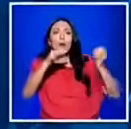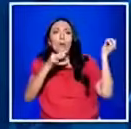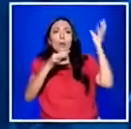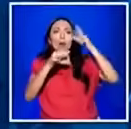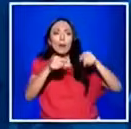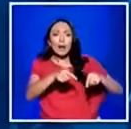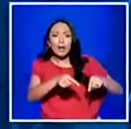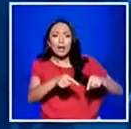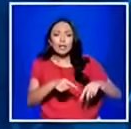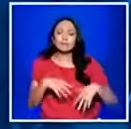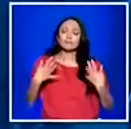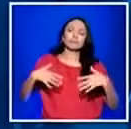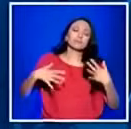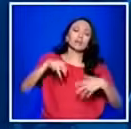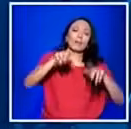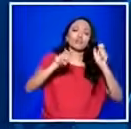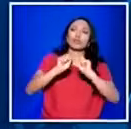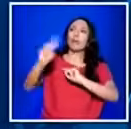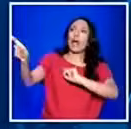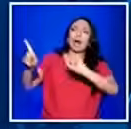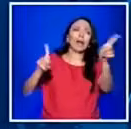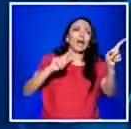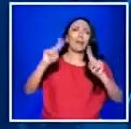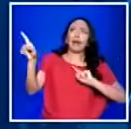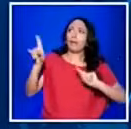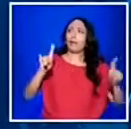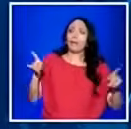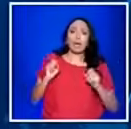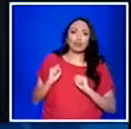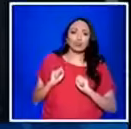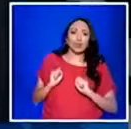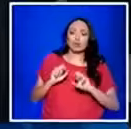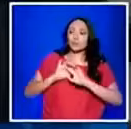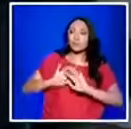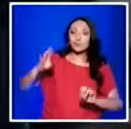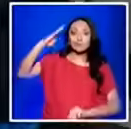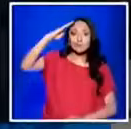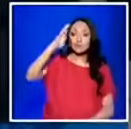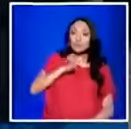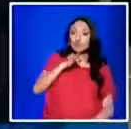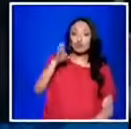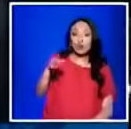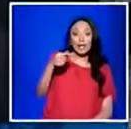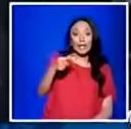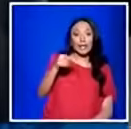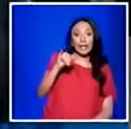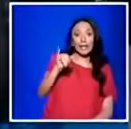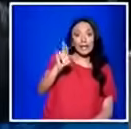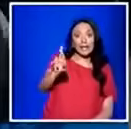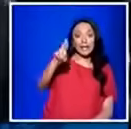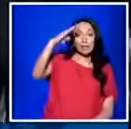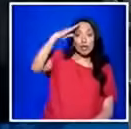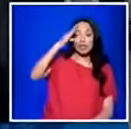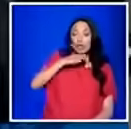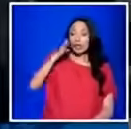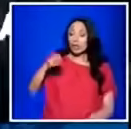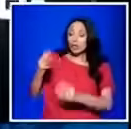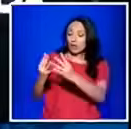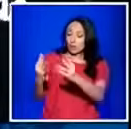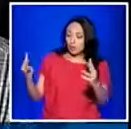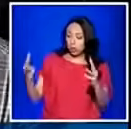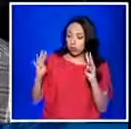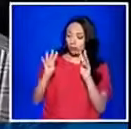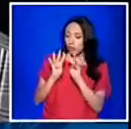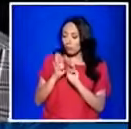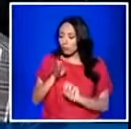asistentes corrían de un lado a otro, mientras personal del Grupo de Intervención y Rescate IRI acordonó la zona para retirar el taco de